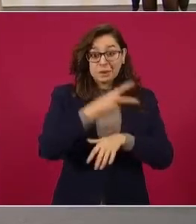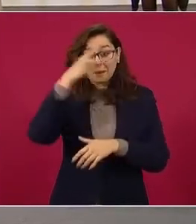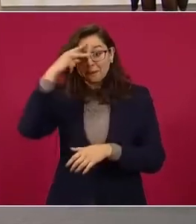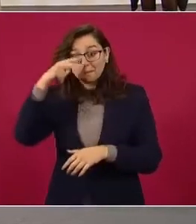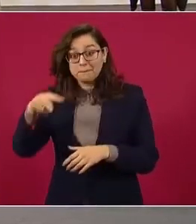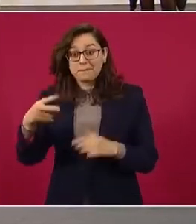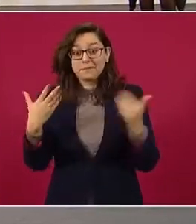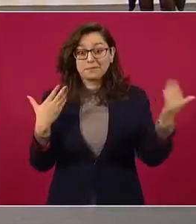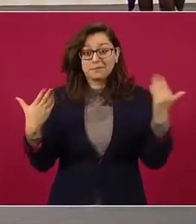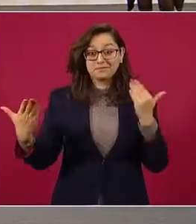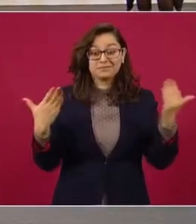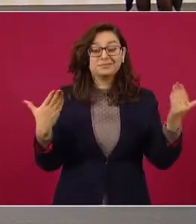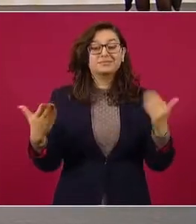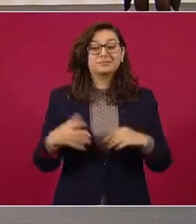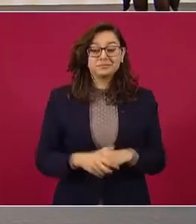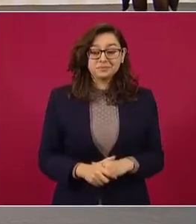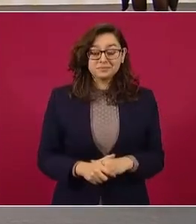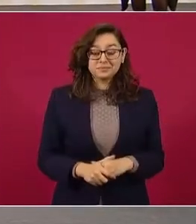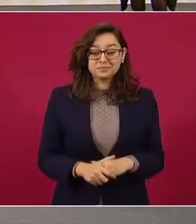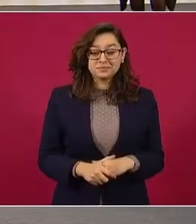de más de 10 veces.